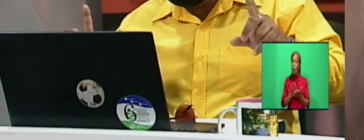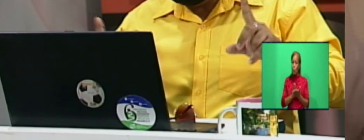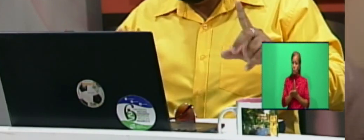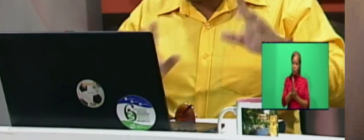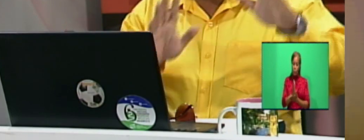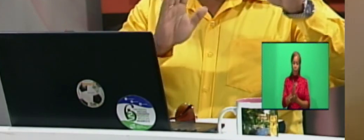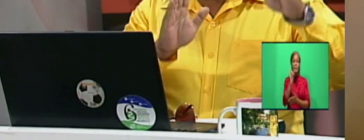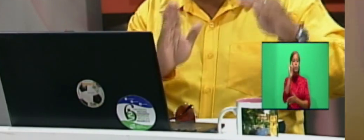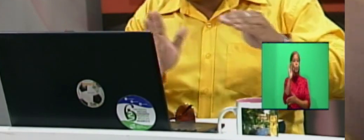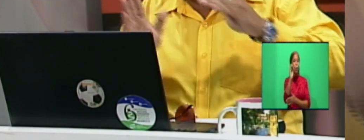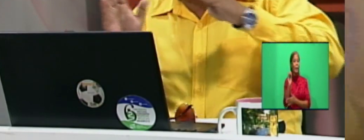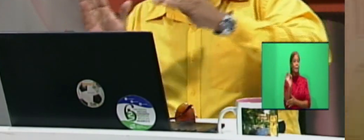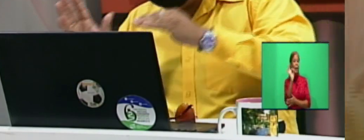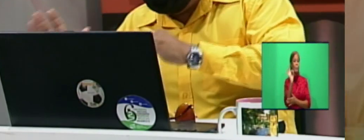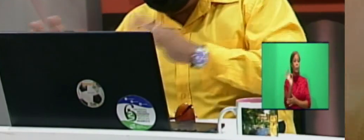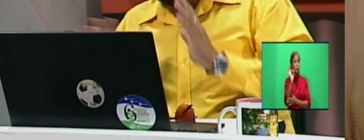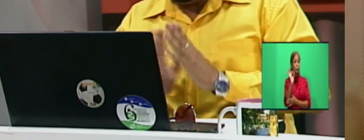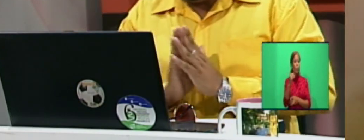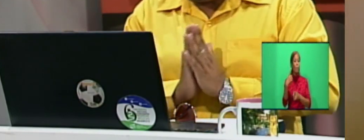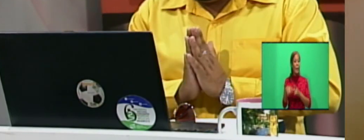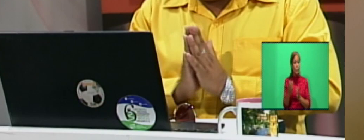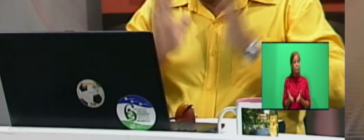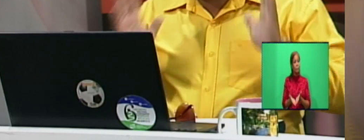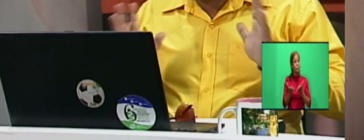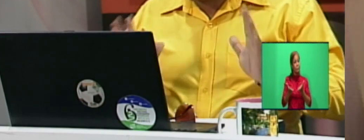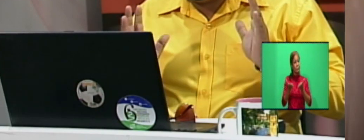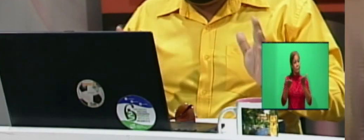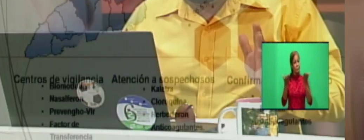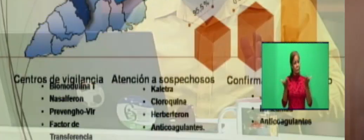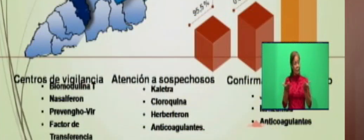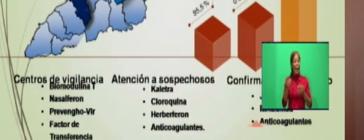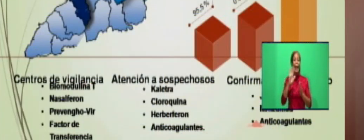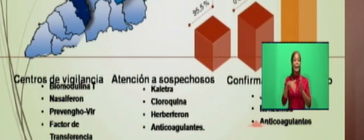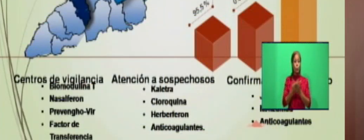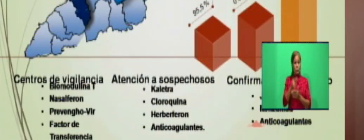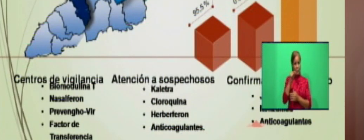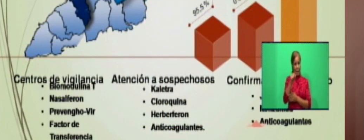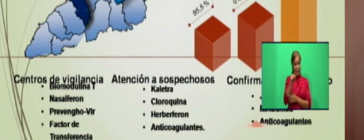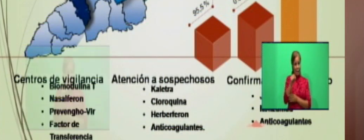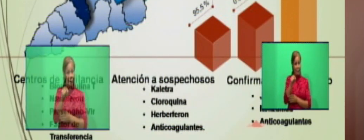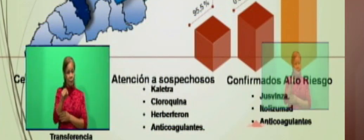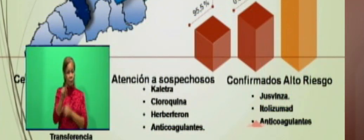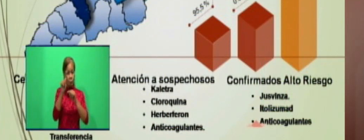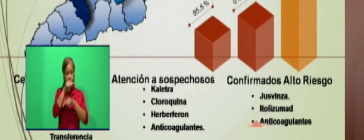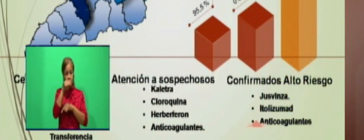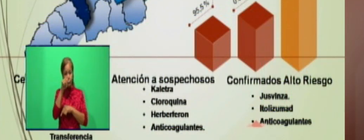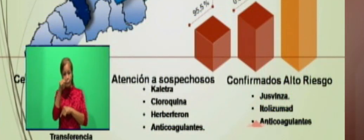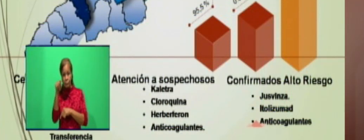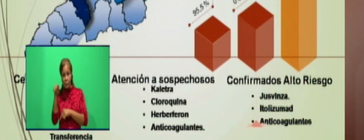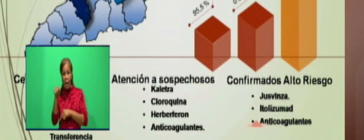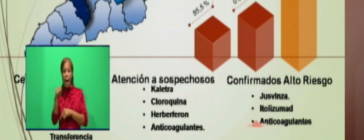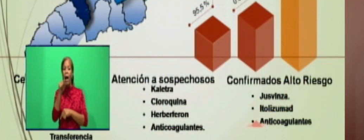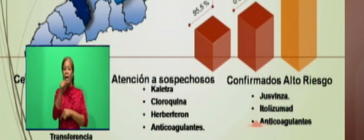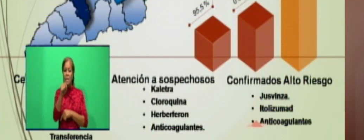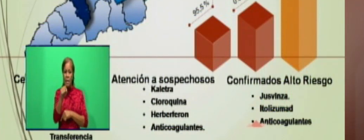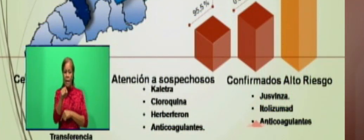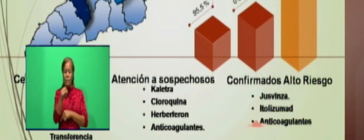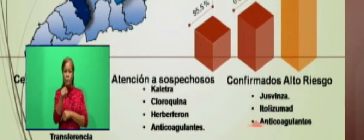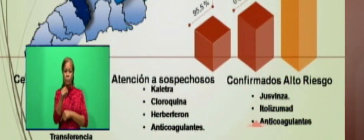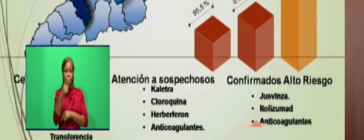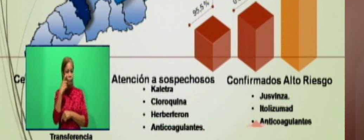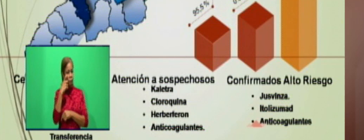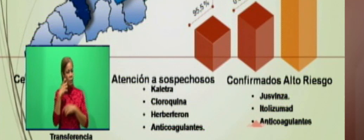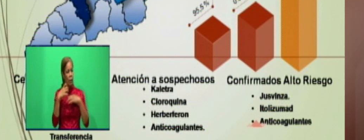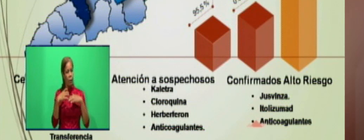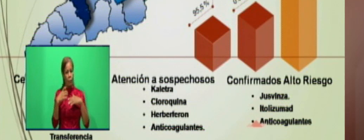pero que va creciendo. Ahora, en este escenario preventivo hay algo de alto valor y no